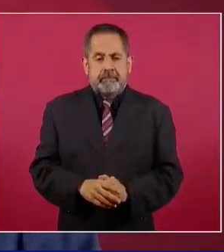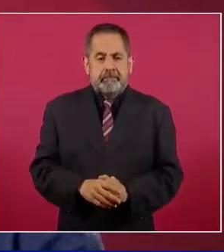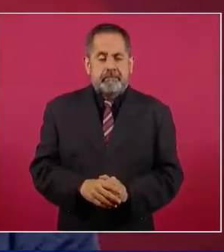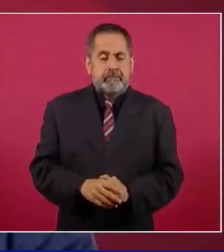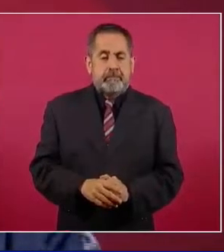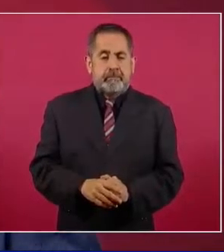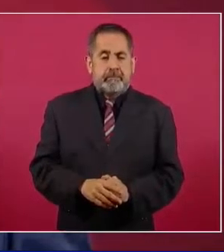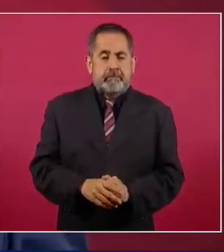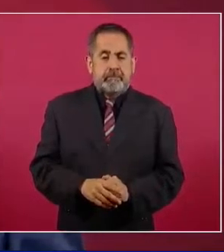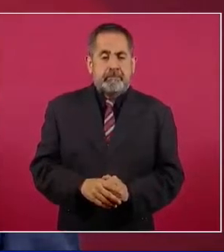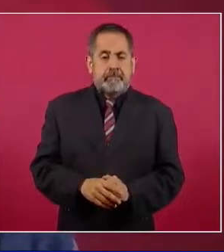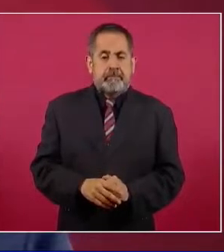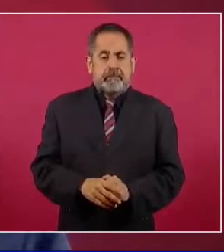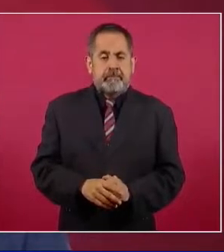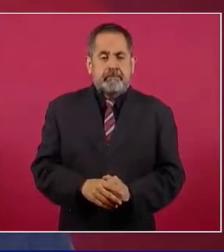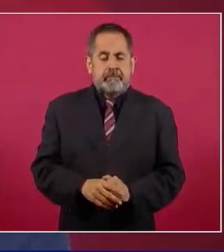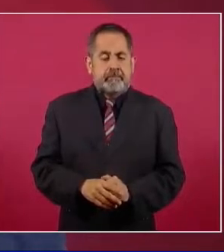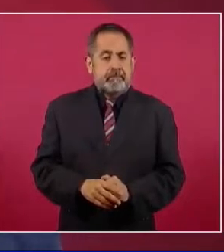Entonces, por eso